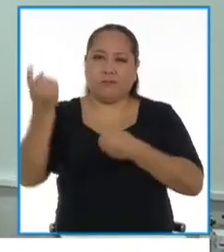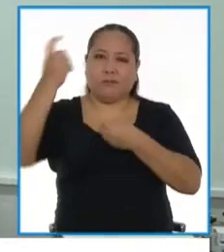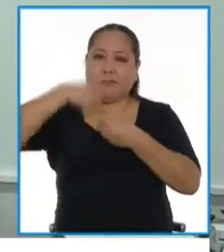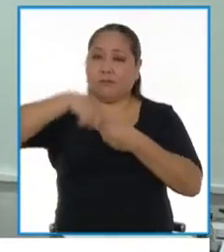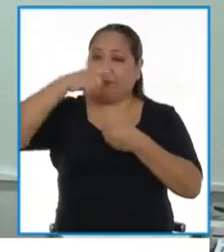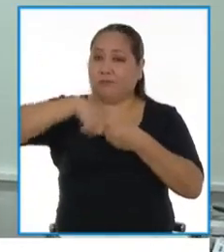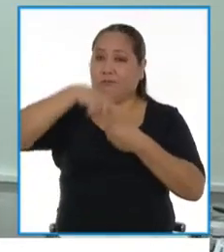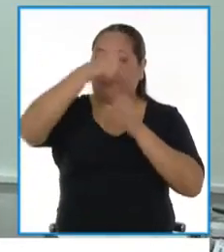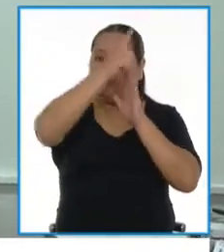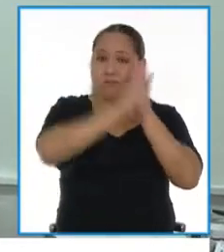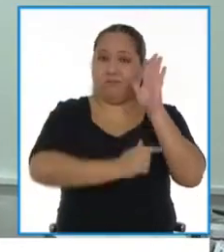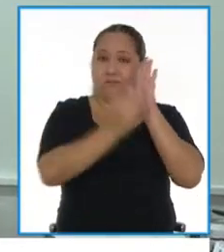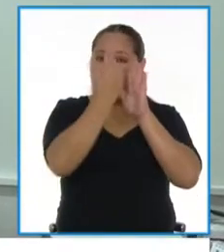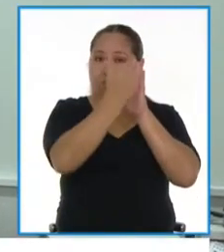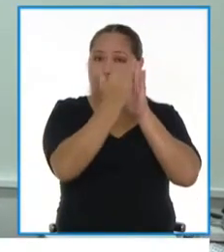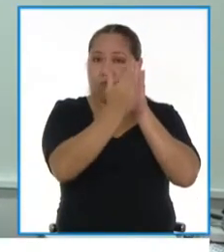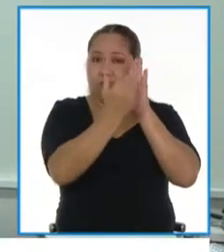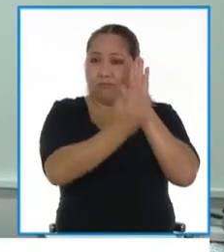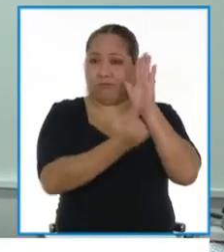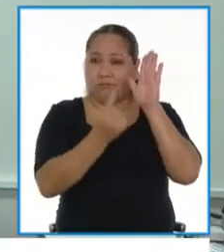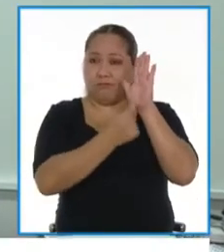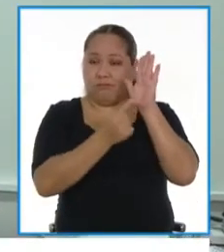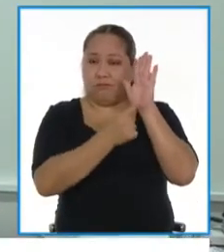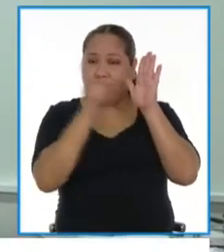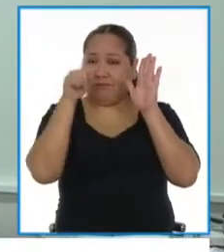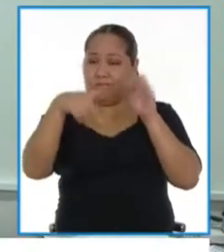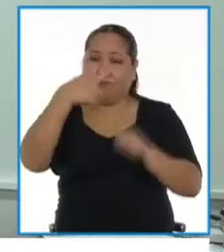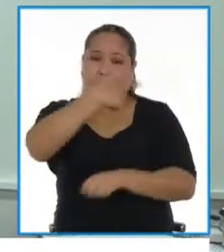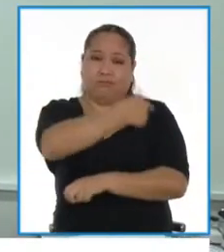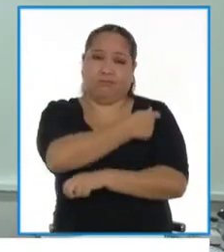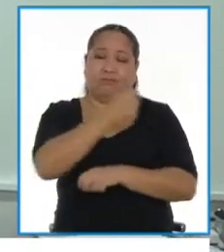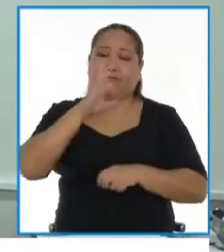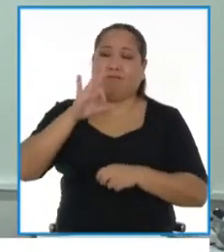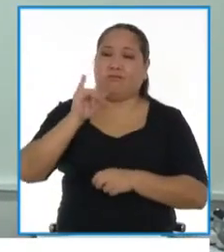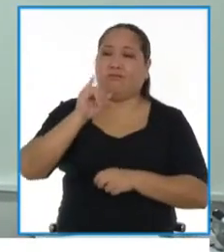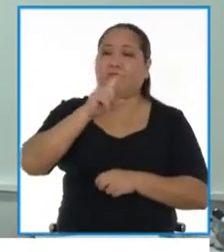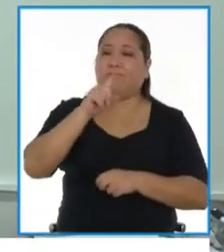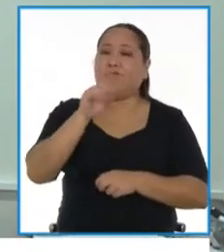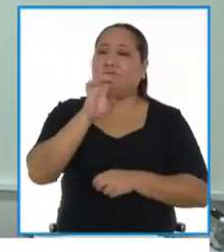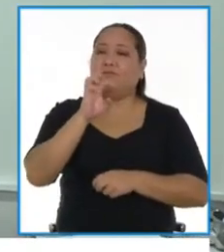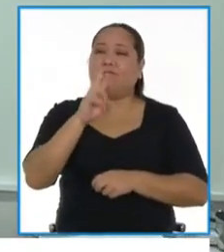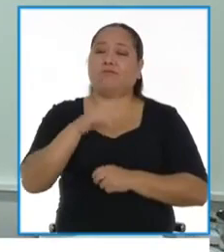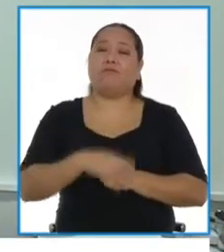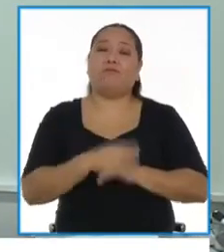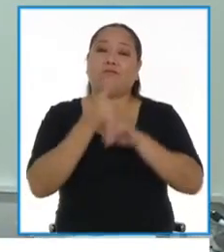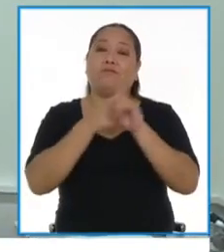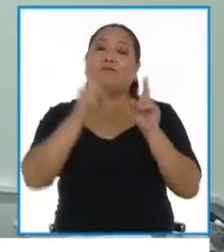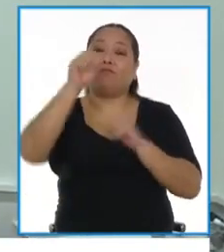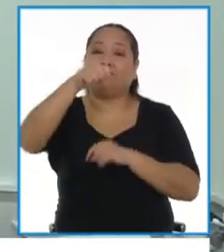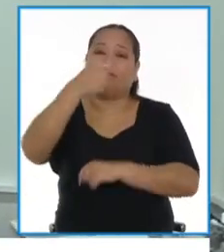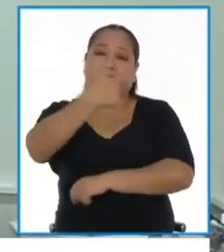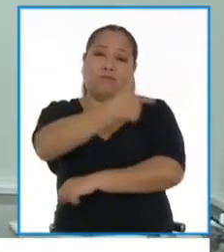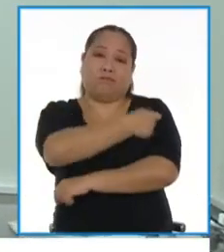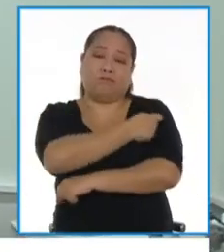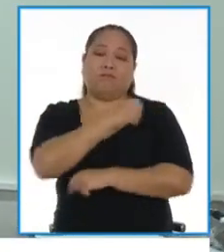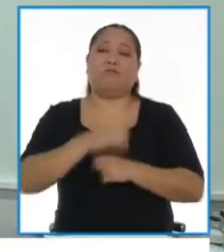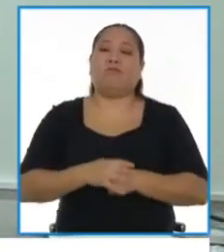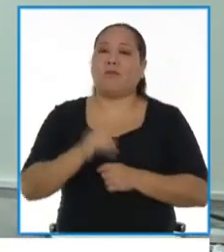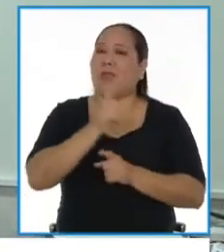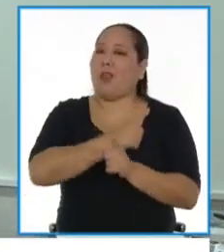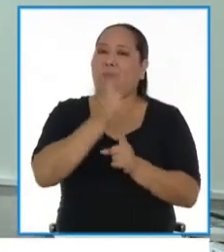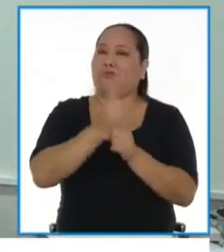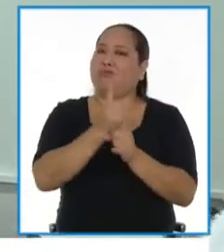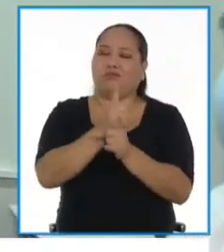el padrón de beneficiarios de esta vacuna Pfizer. Sin embargo, fueron vacunados de manera